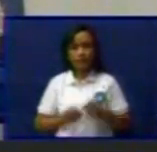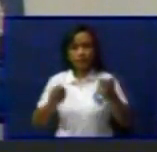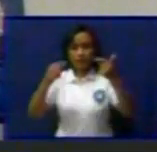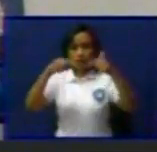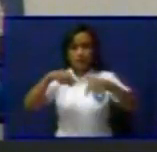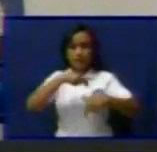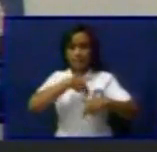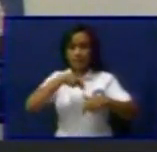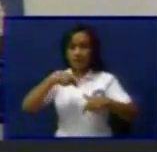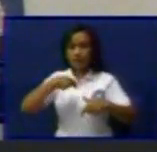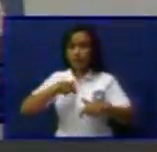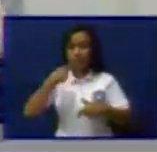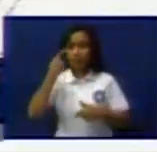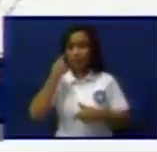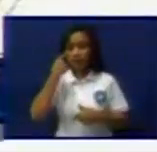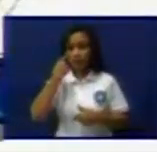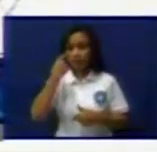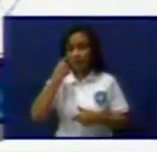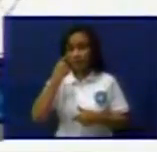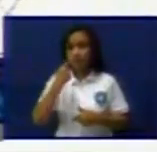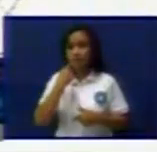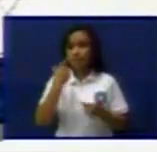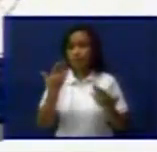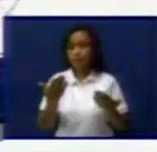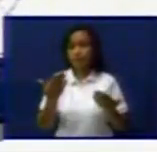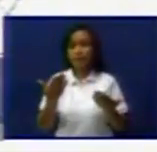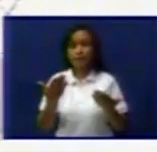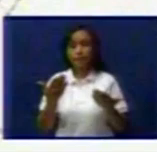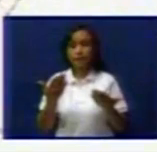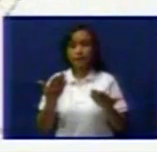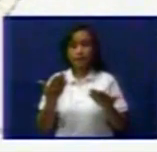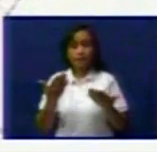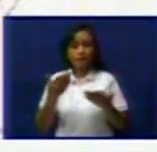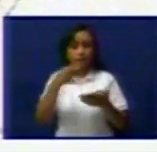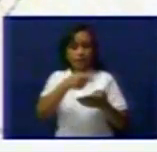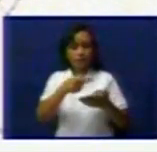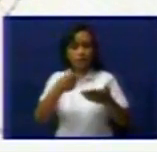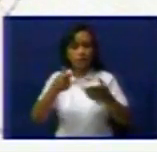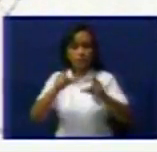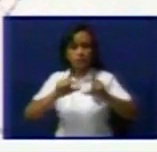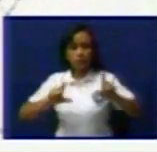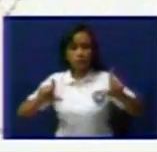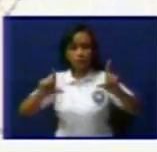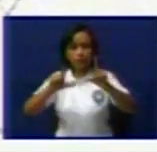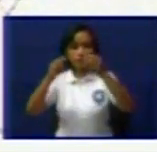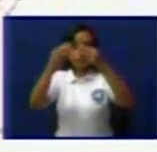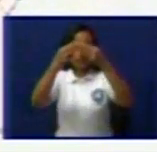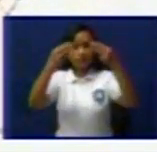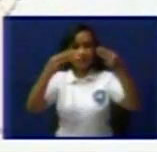Vamos a tomar medidas para restaurar esos depósitos.